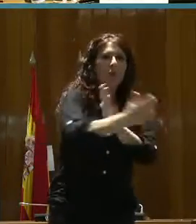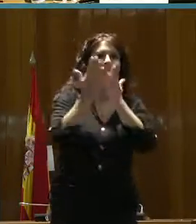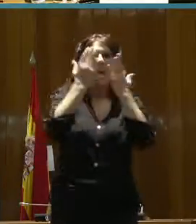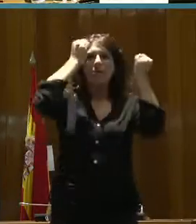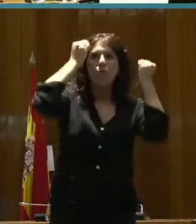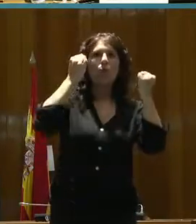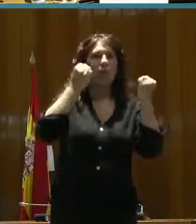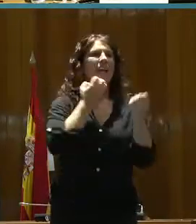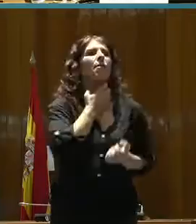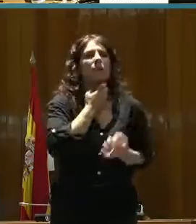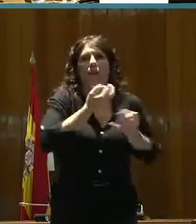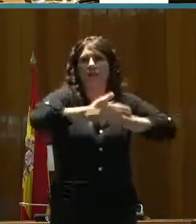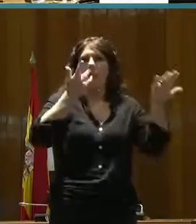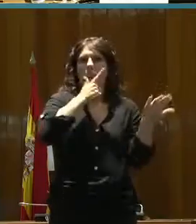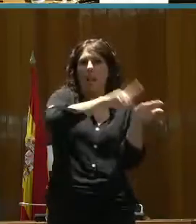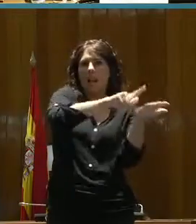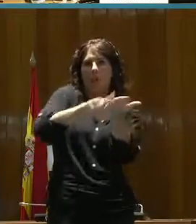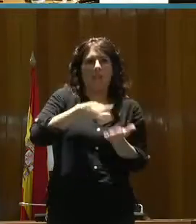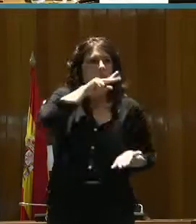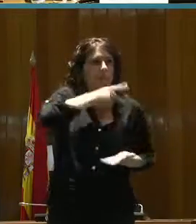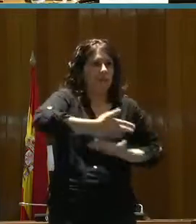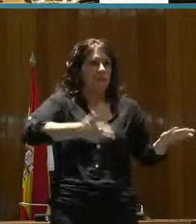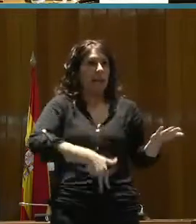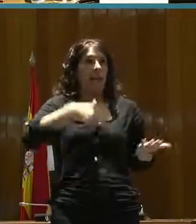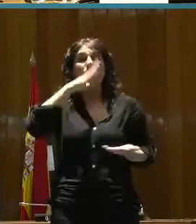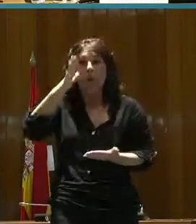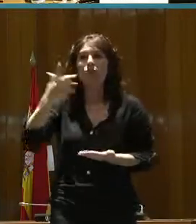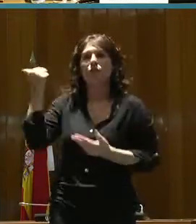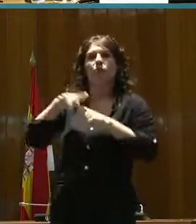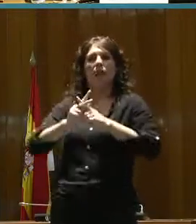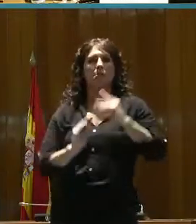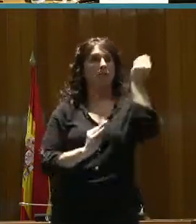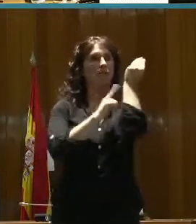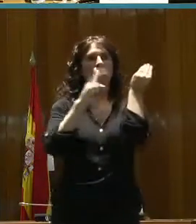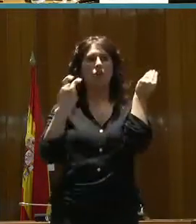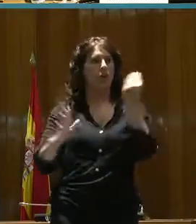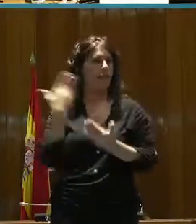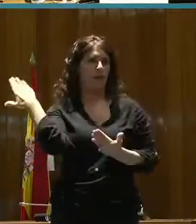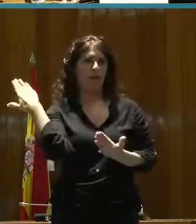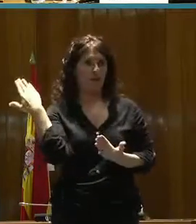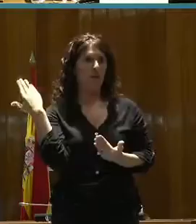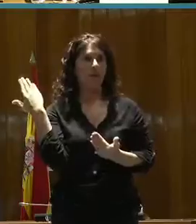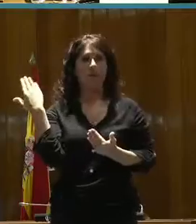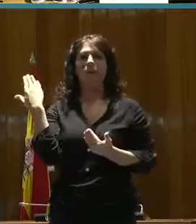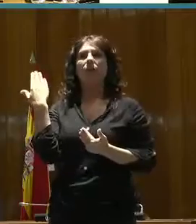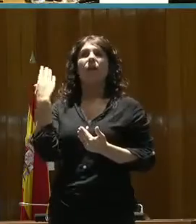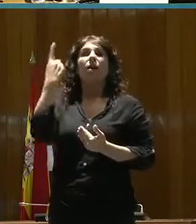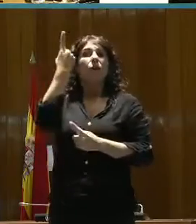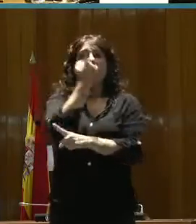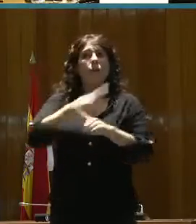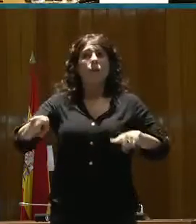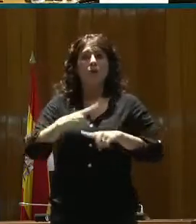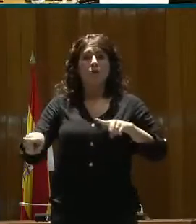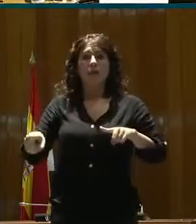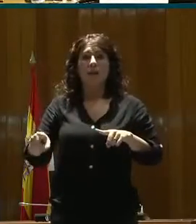general. Y de ahí el carácter innovador. Un aspecto que no hemos podido desarrollar dentro de estos